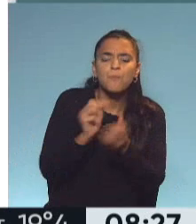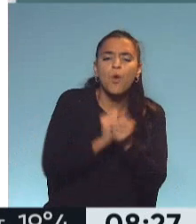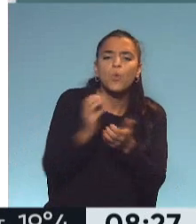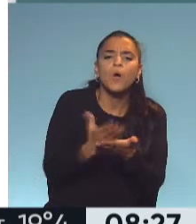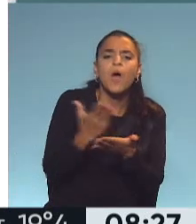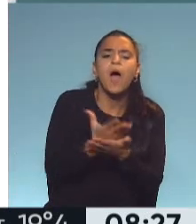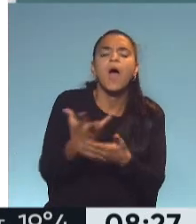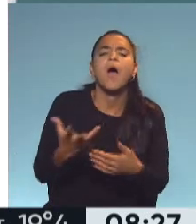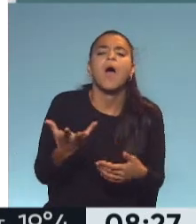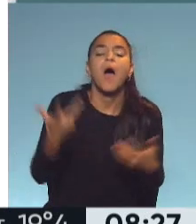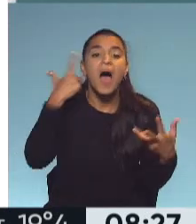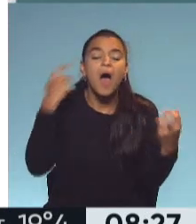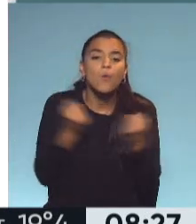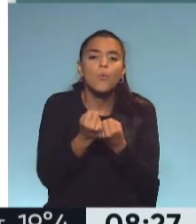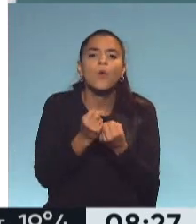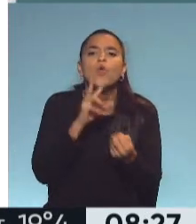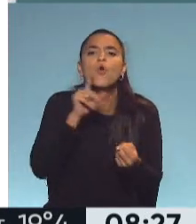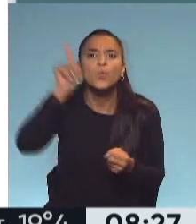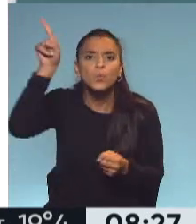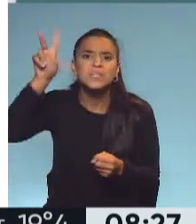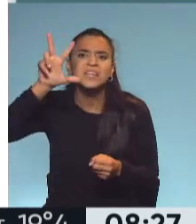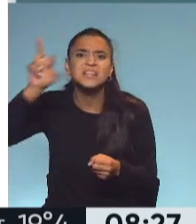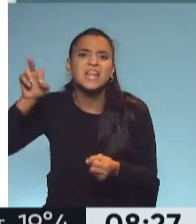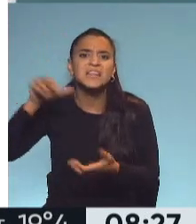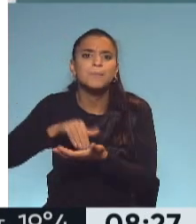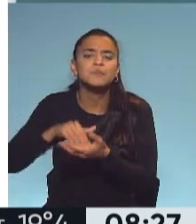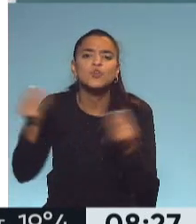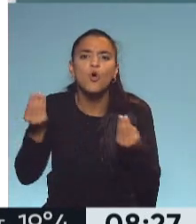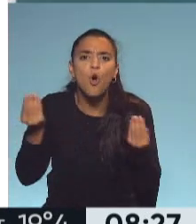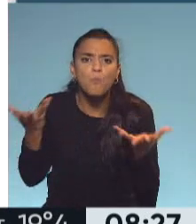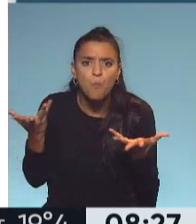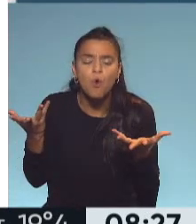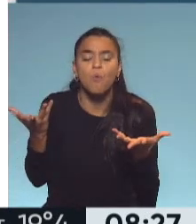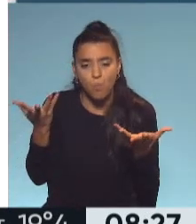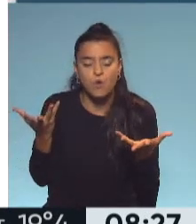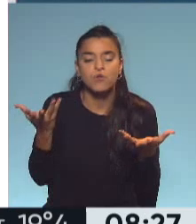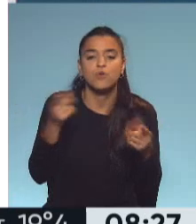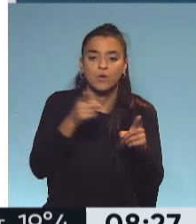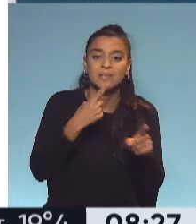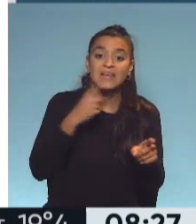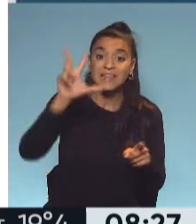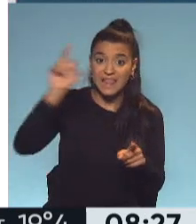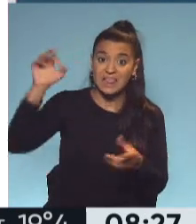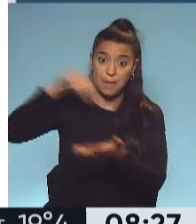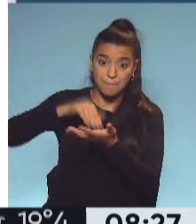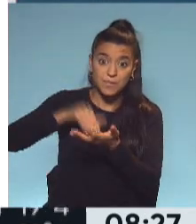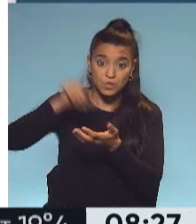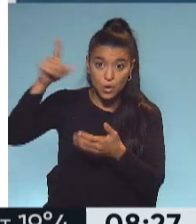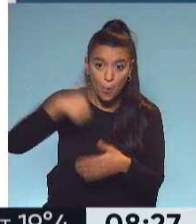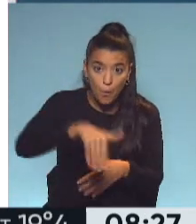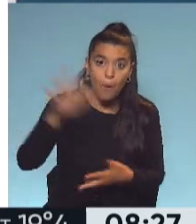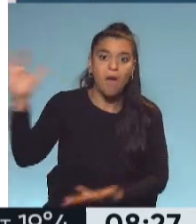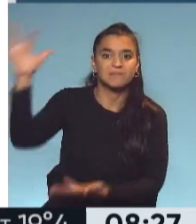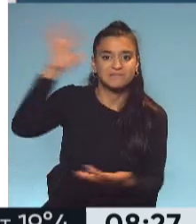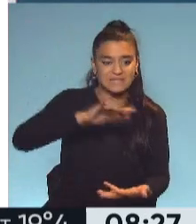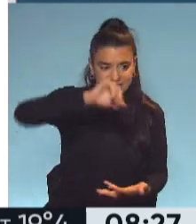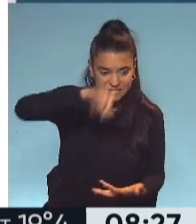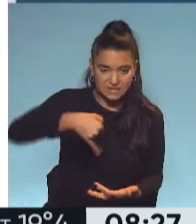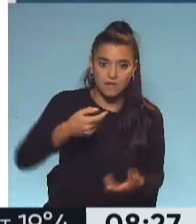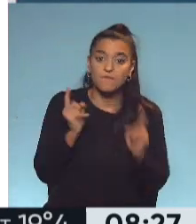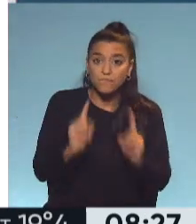acuerdo firmado con Rusia por estas 30 millones, ¿en qué queda? Claro. Para pasar en limpio, entonces esas 30 millones van a llegar al país, eso